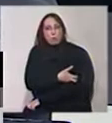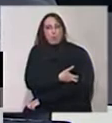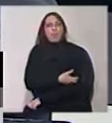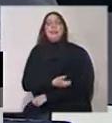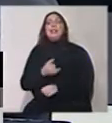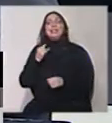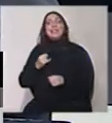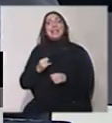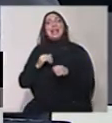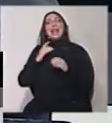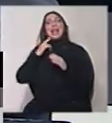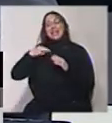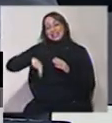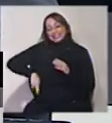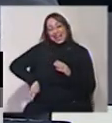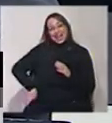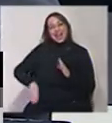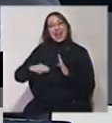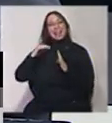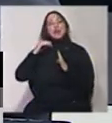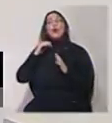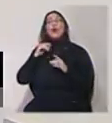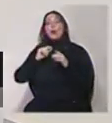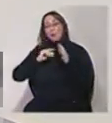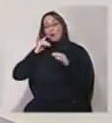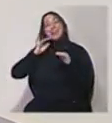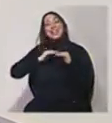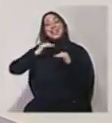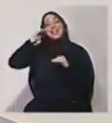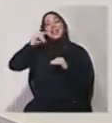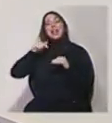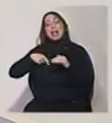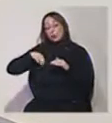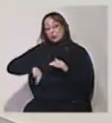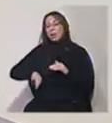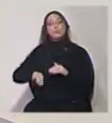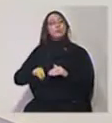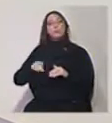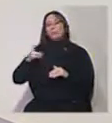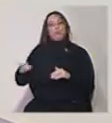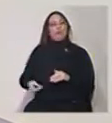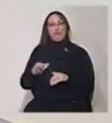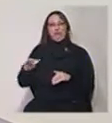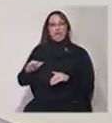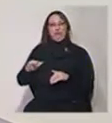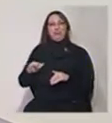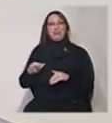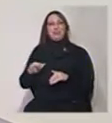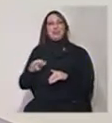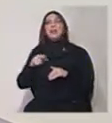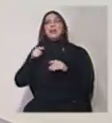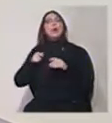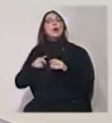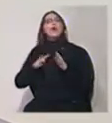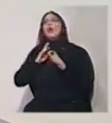en la estructura salarial es bastante deprimido, por decirlo, claro, de alguna manera. No estoy hablando, los funcionarios del Estado son los más abajados. No